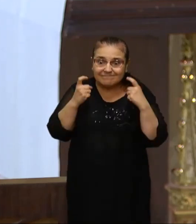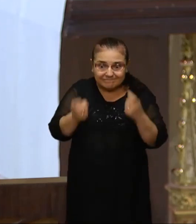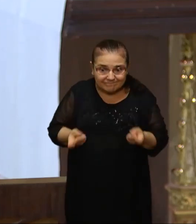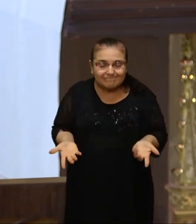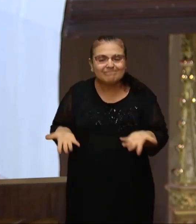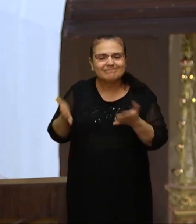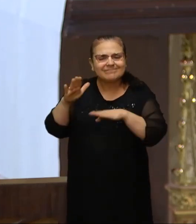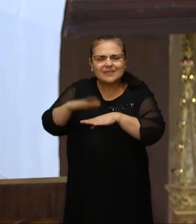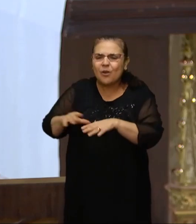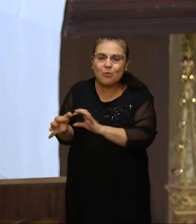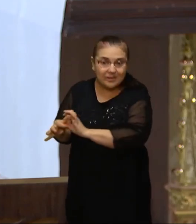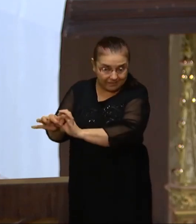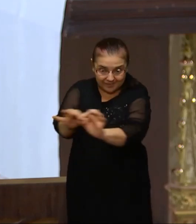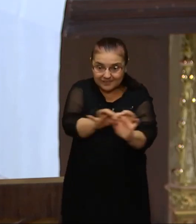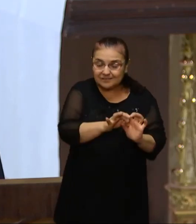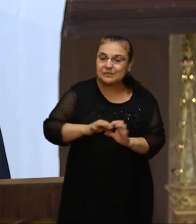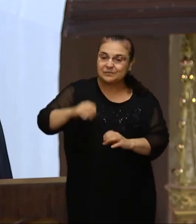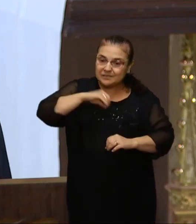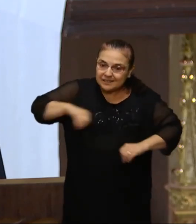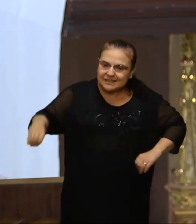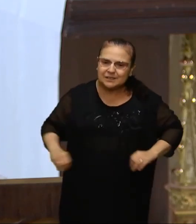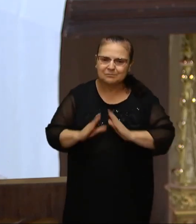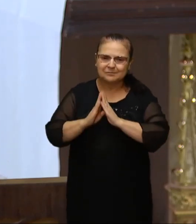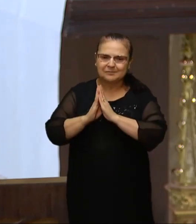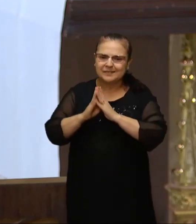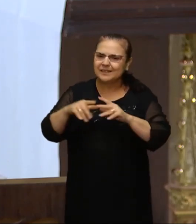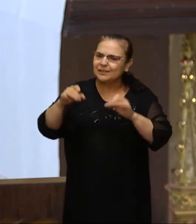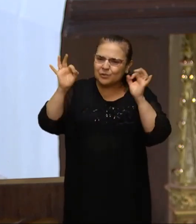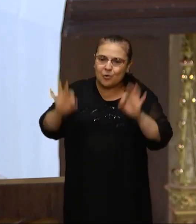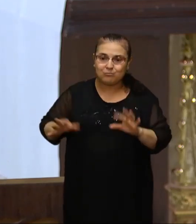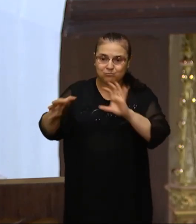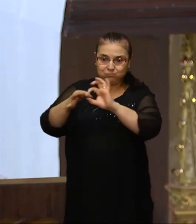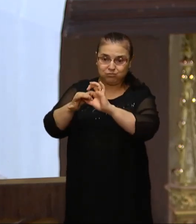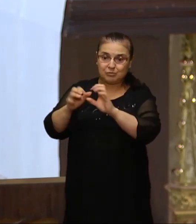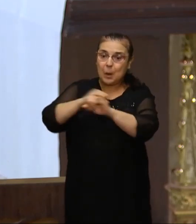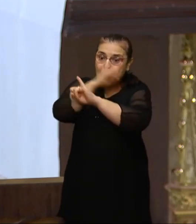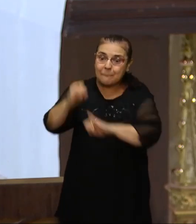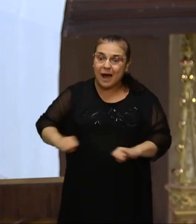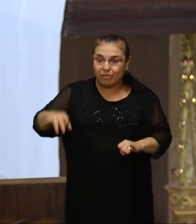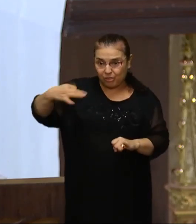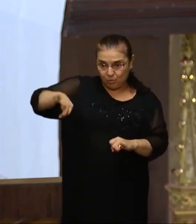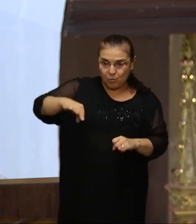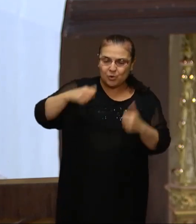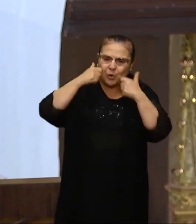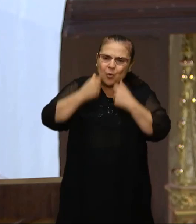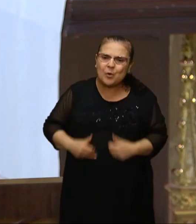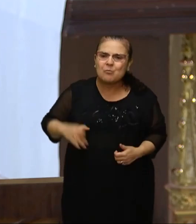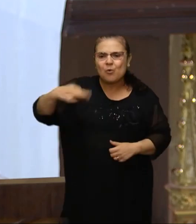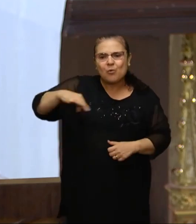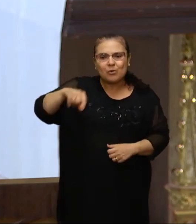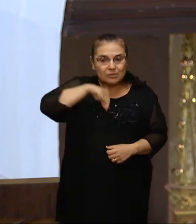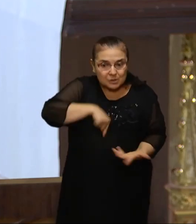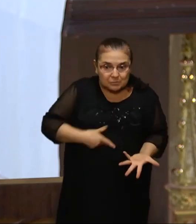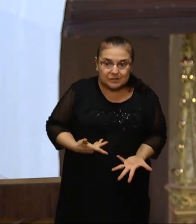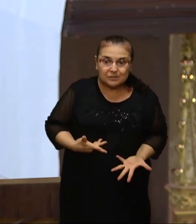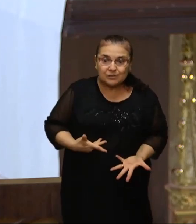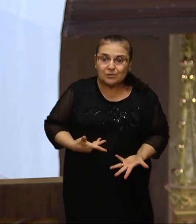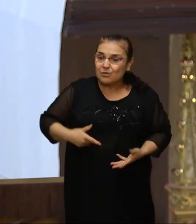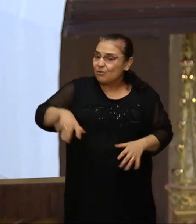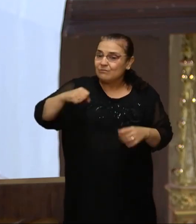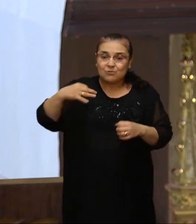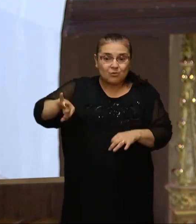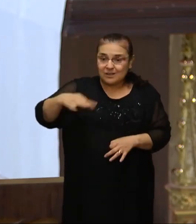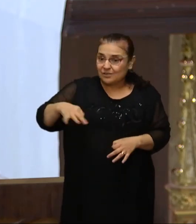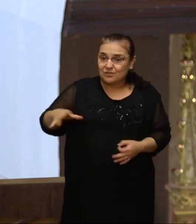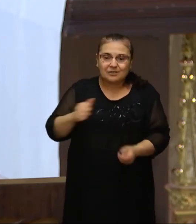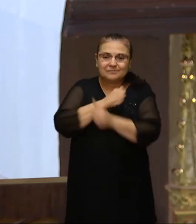mantener la unidad del espíritu con el vínculo de la paz un solo cuerpo y un solo espíritu como una sola